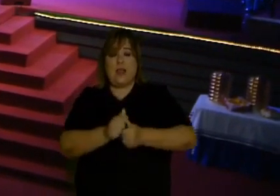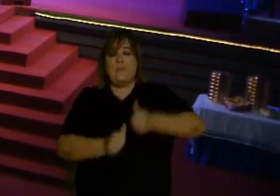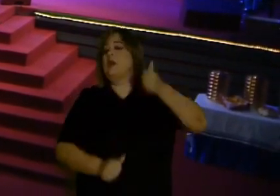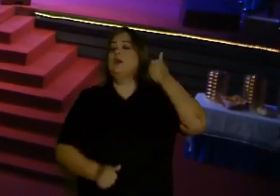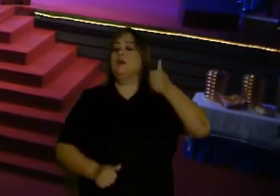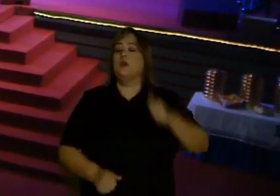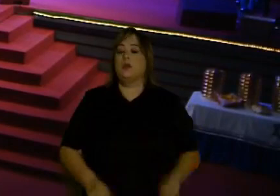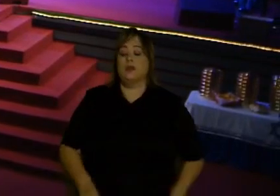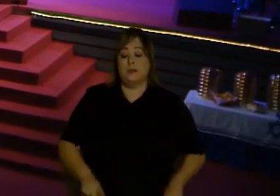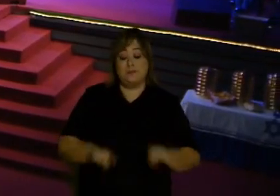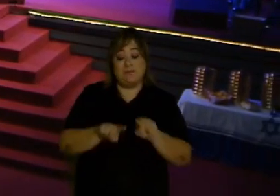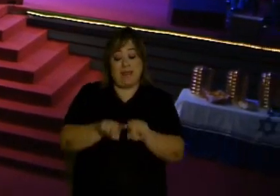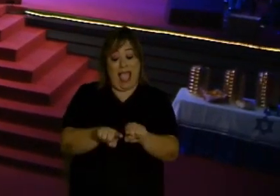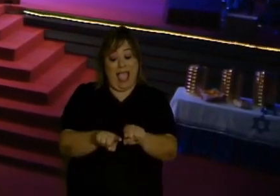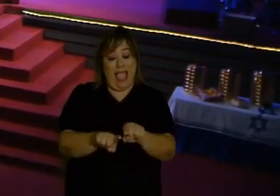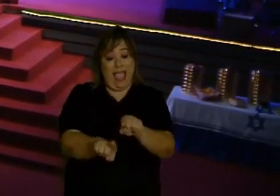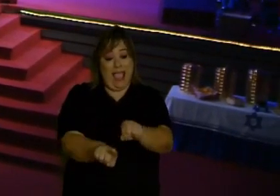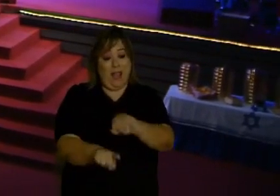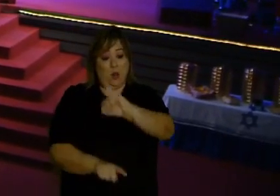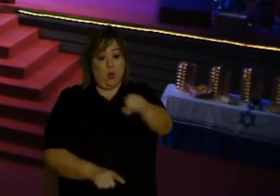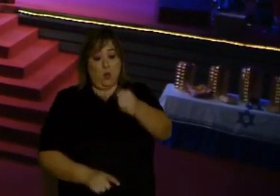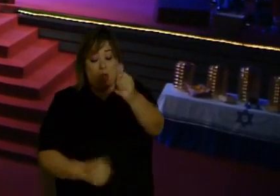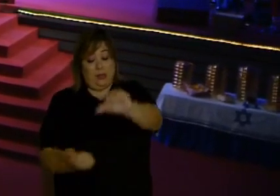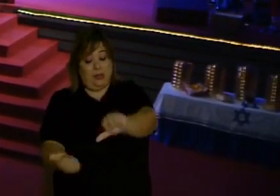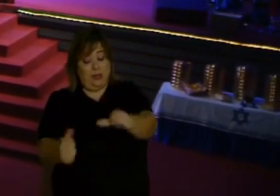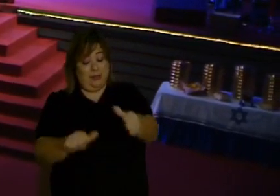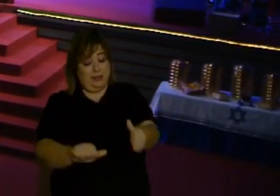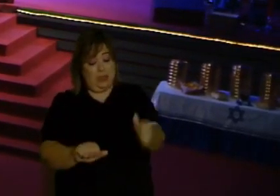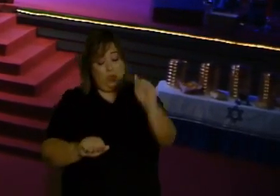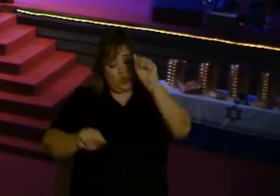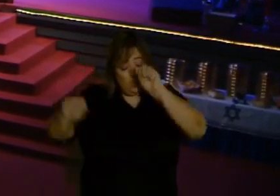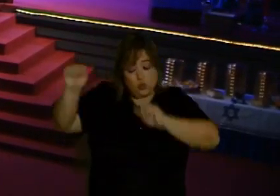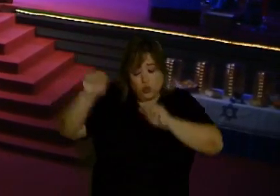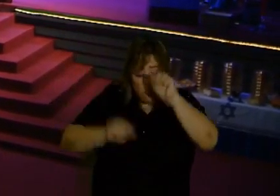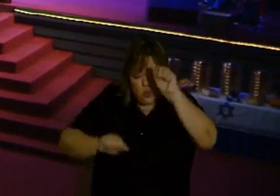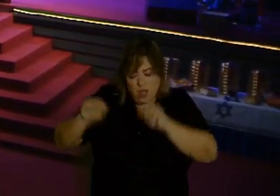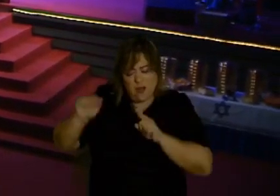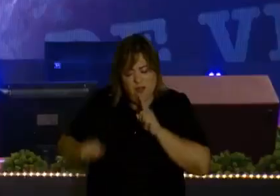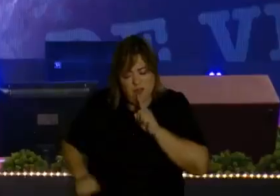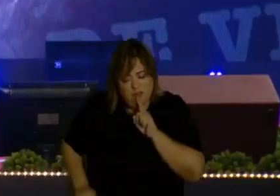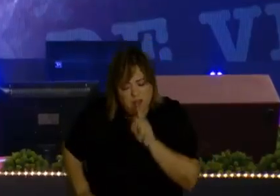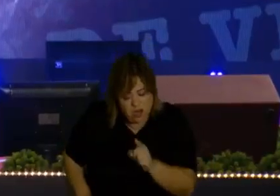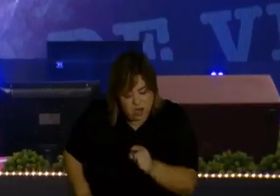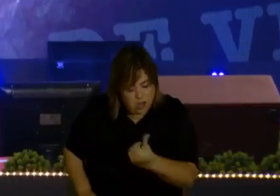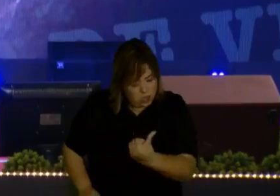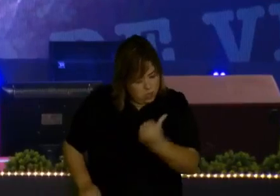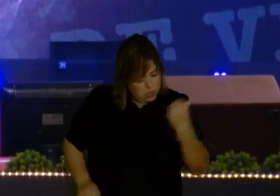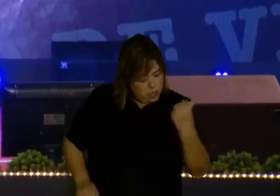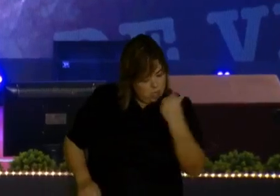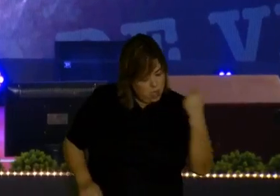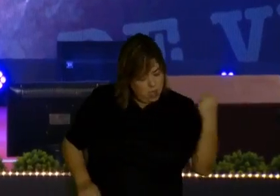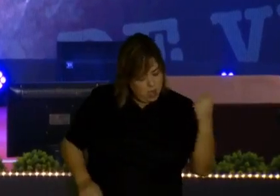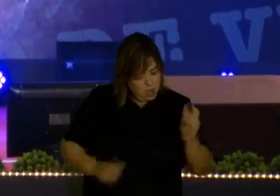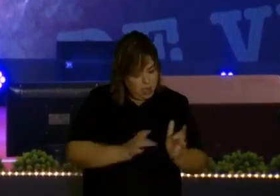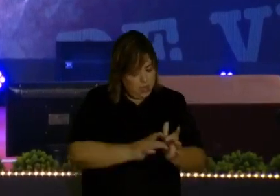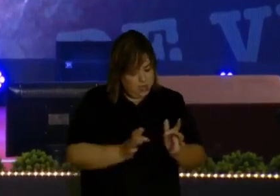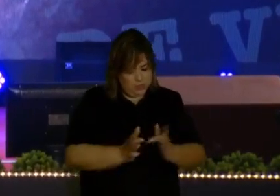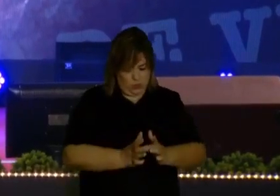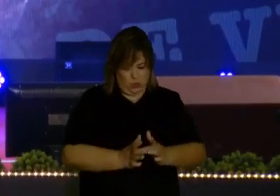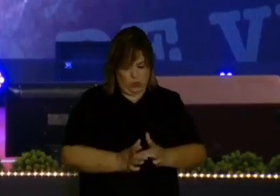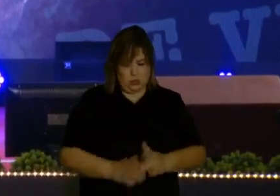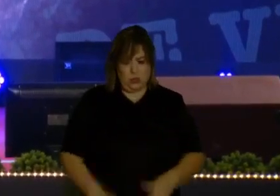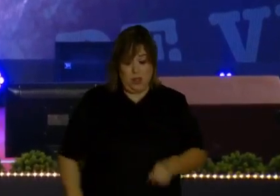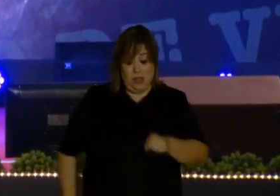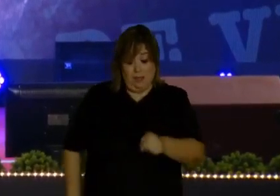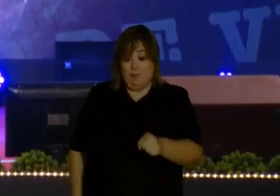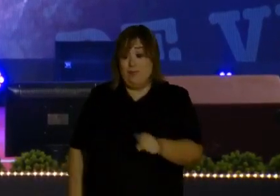tuvo dudas si ese era el Mesías. ¿Cómo es posible, después de haber hablado tanto, después